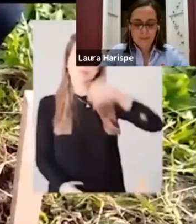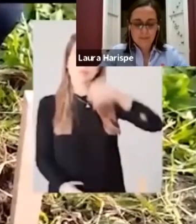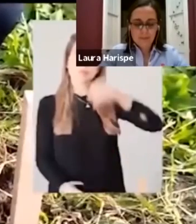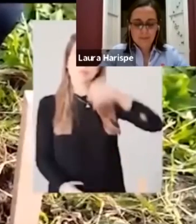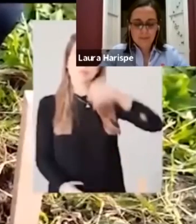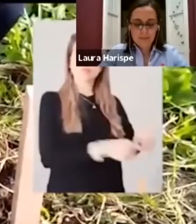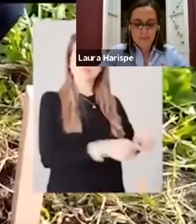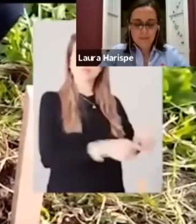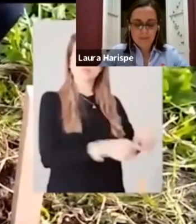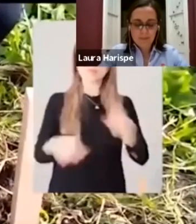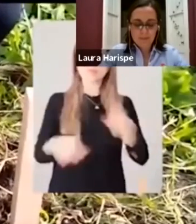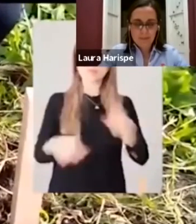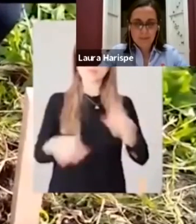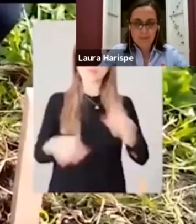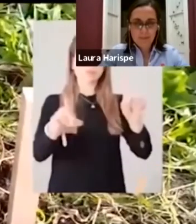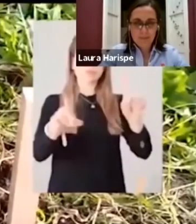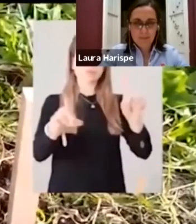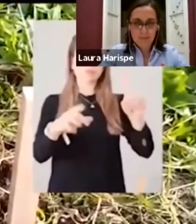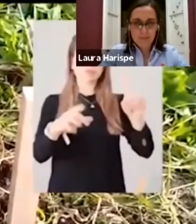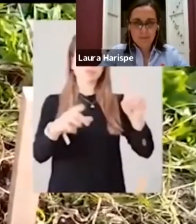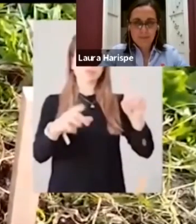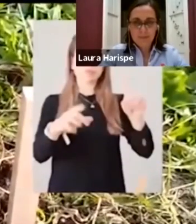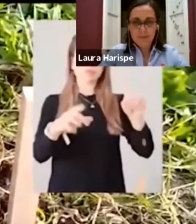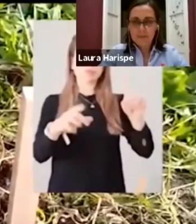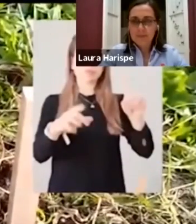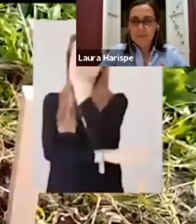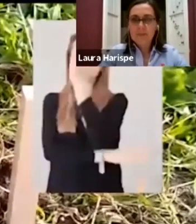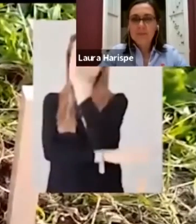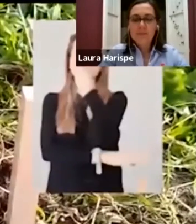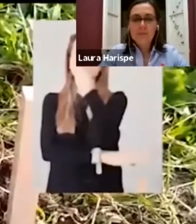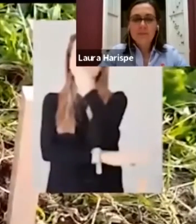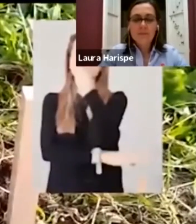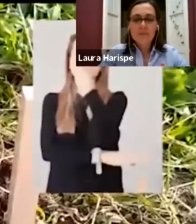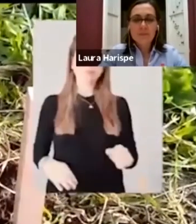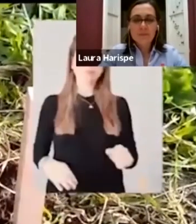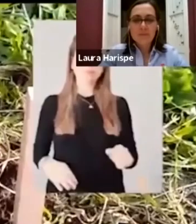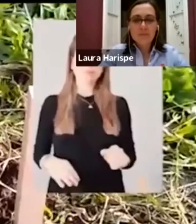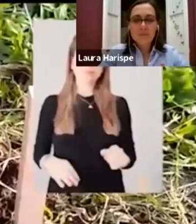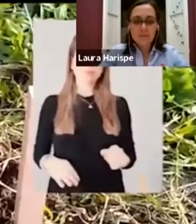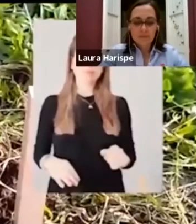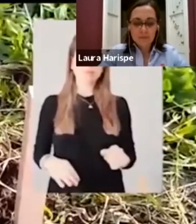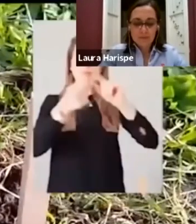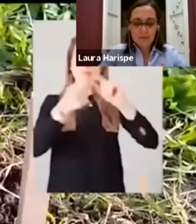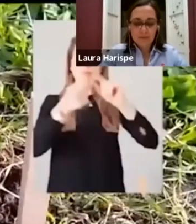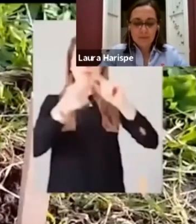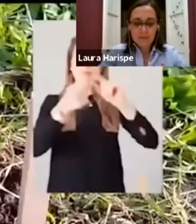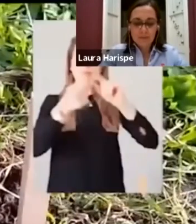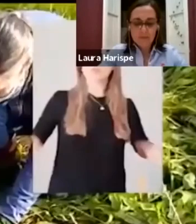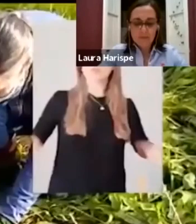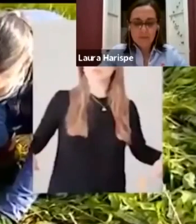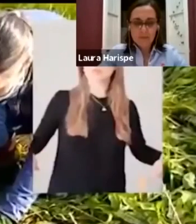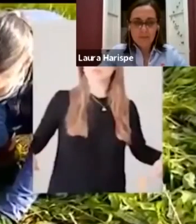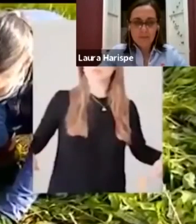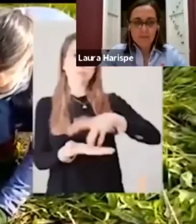Quitaremos todo tipo de restos que vayan apareciendo y que puedan llegar a ser un impedimento para el crecimiento de